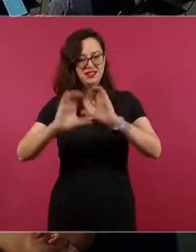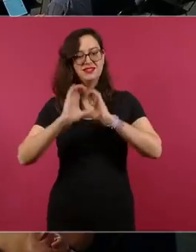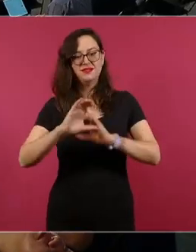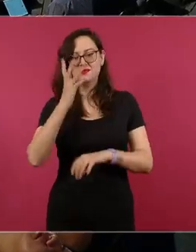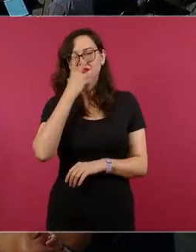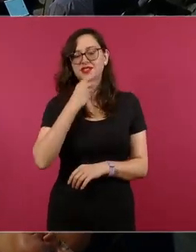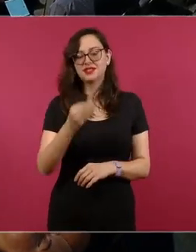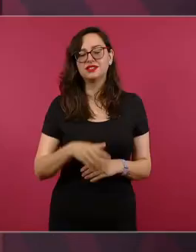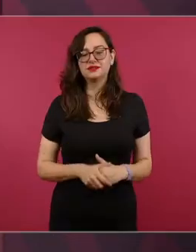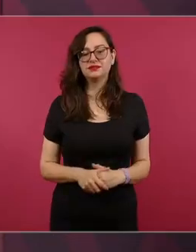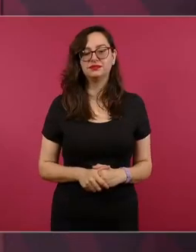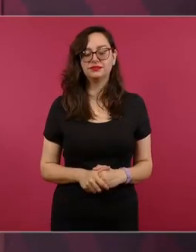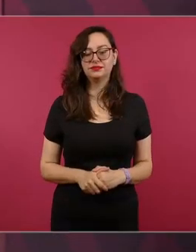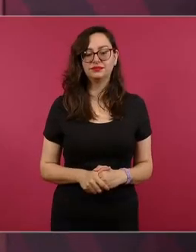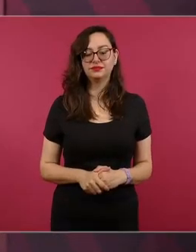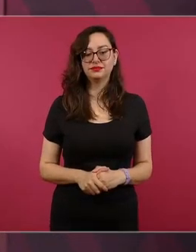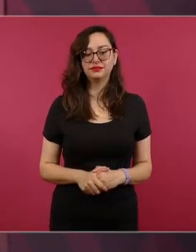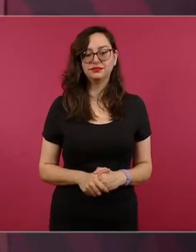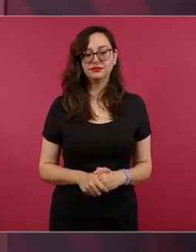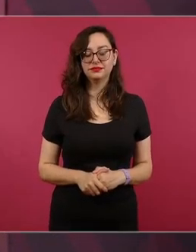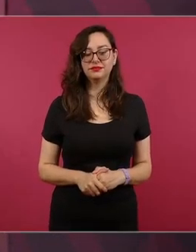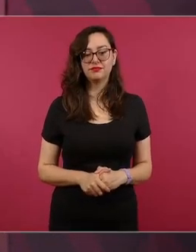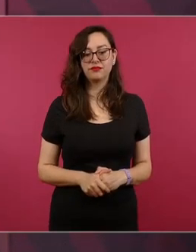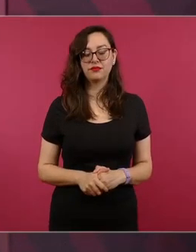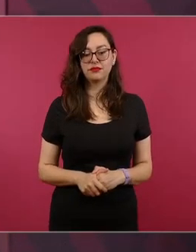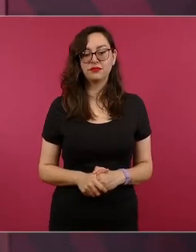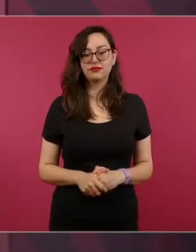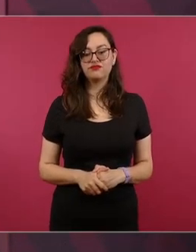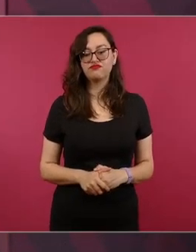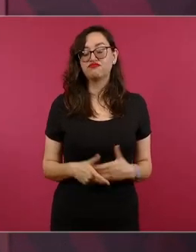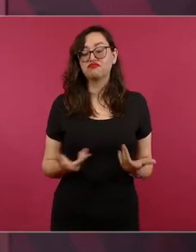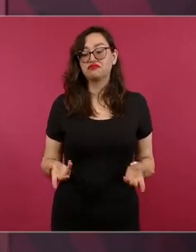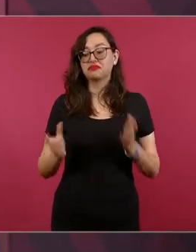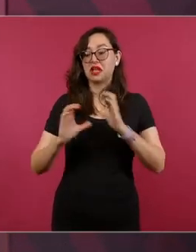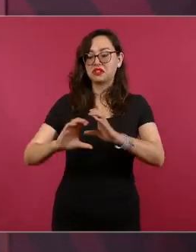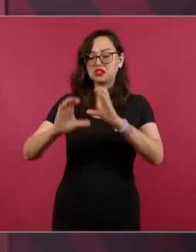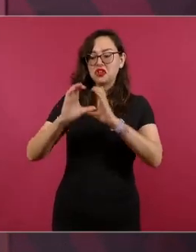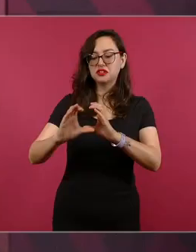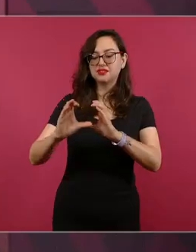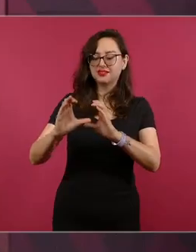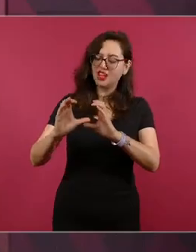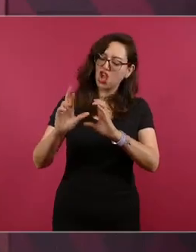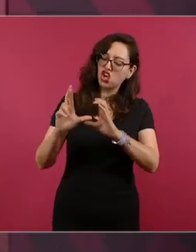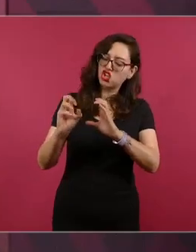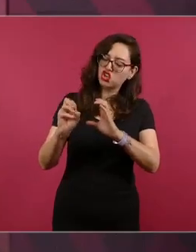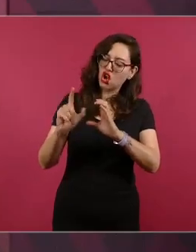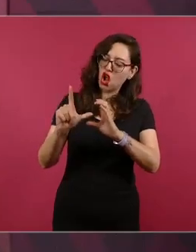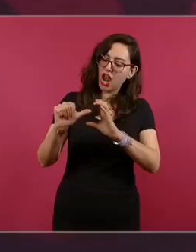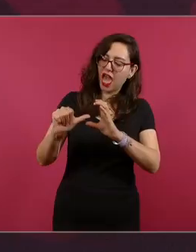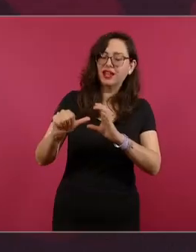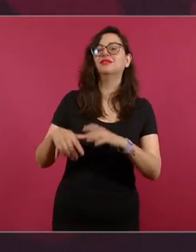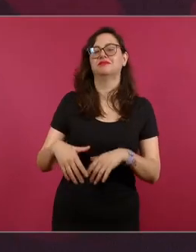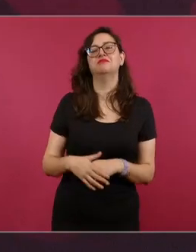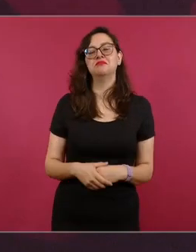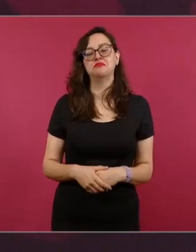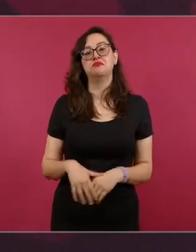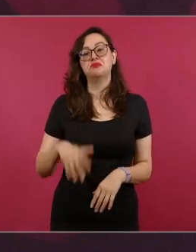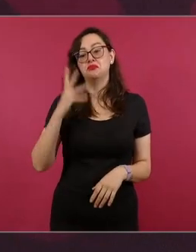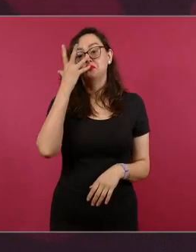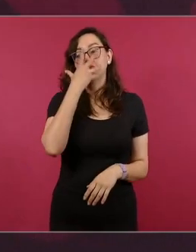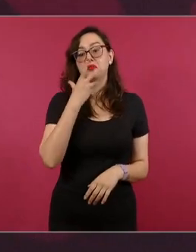como dicen algunos, esa rola, está muy buena,